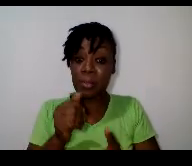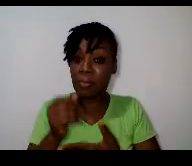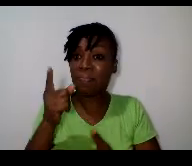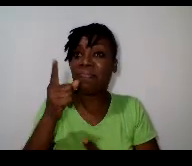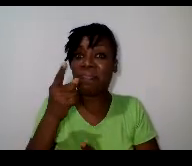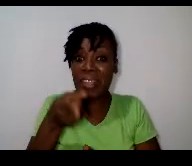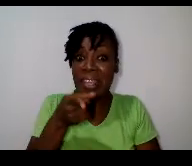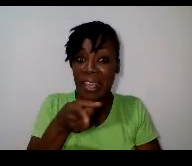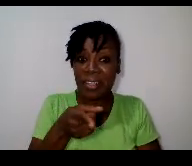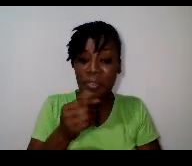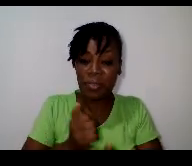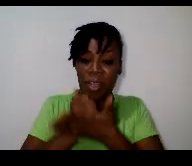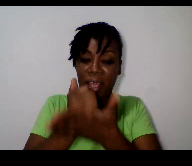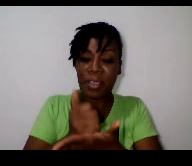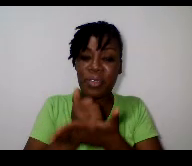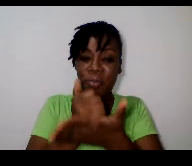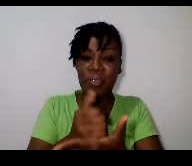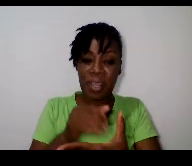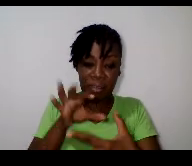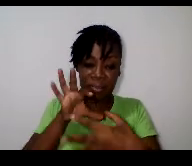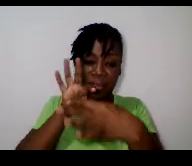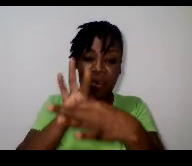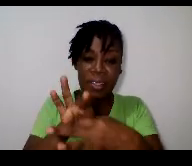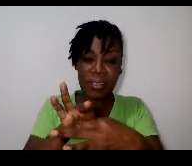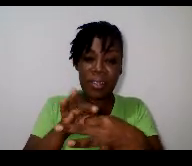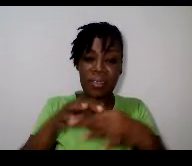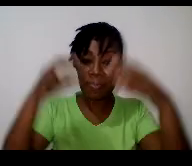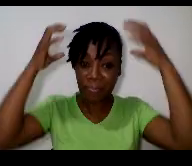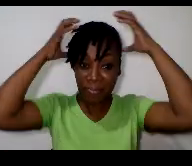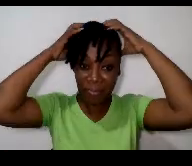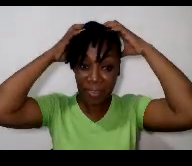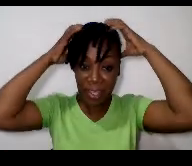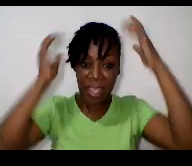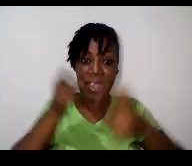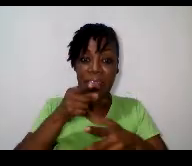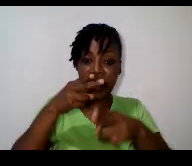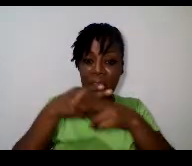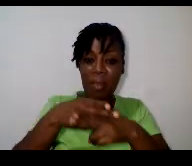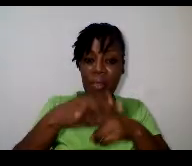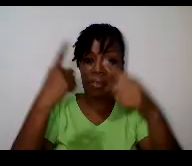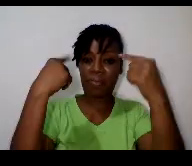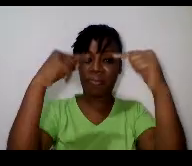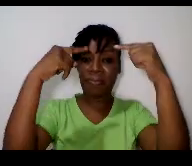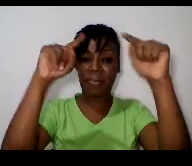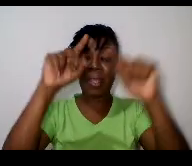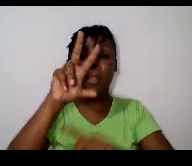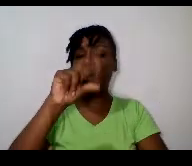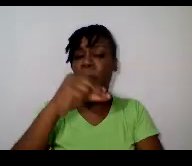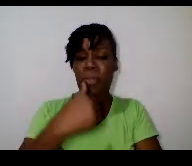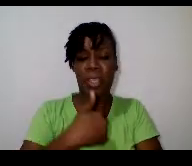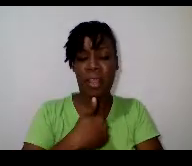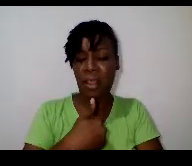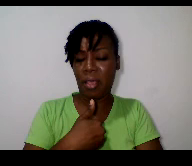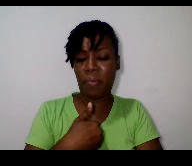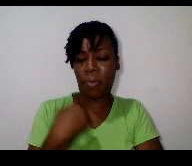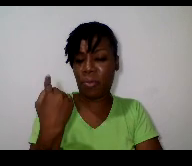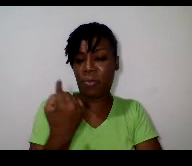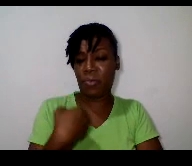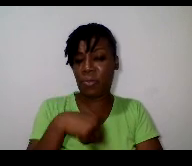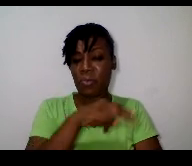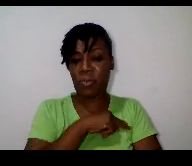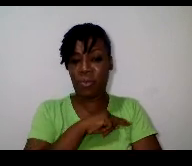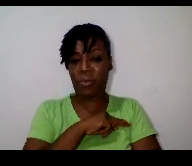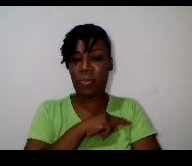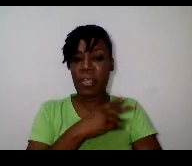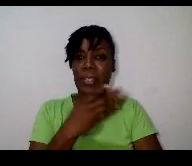son herramientas del éxito. Entonces, no tenemos que ser nosotros los que entretenemos a